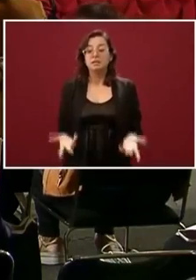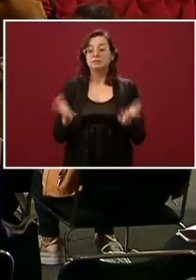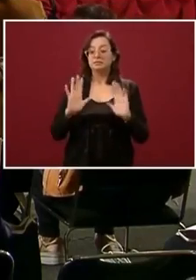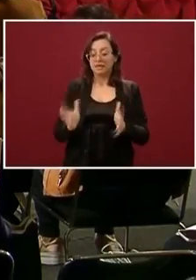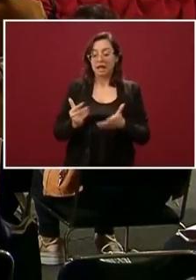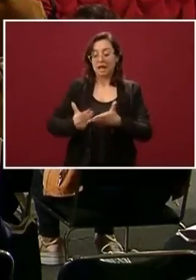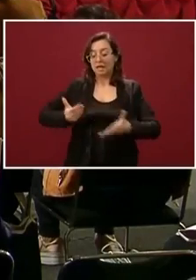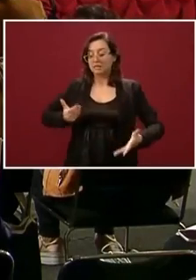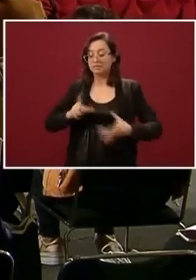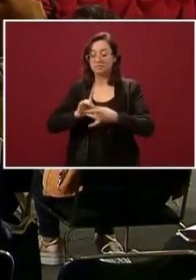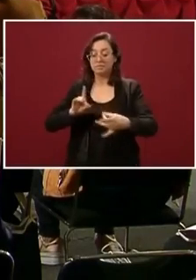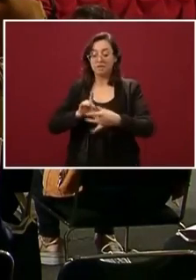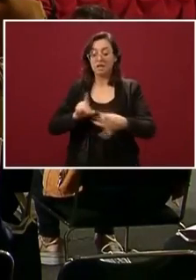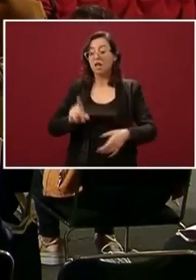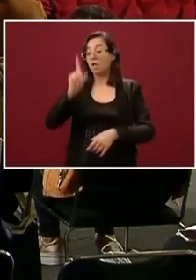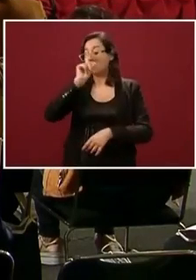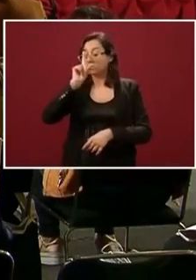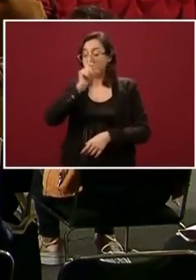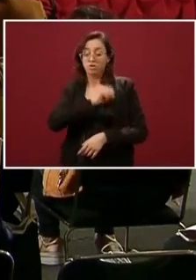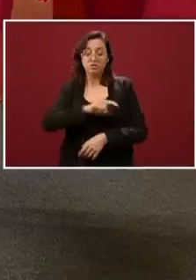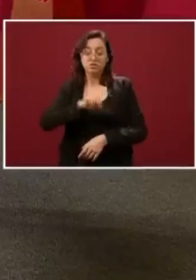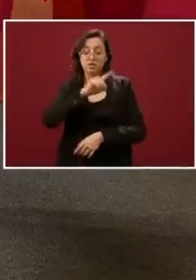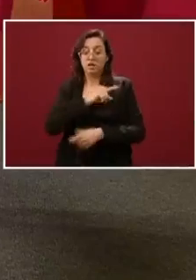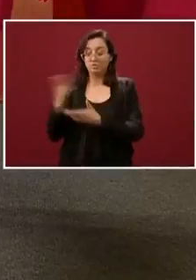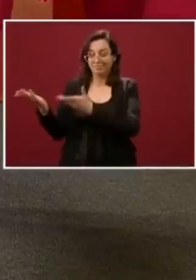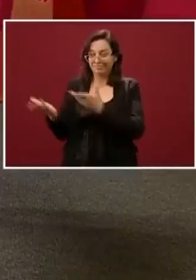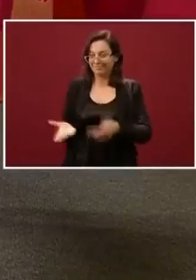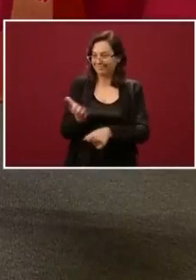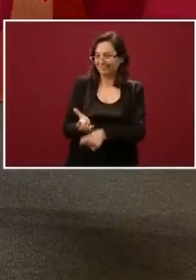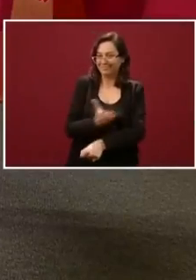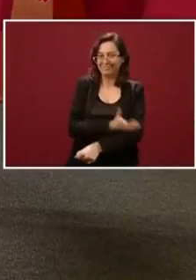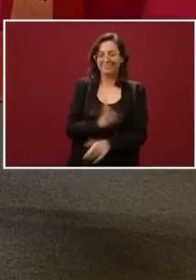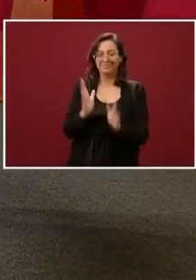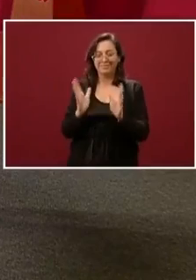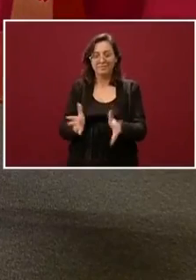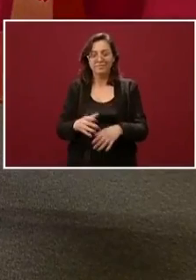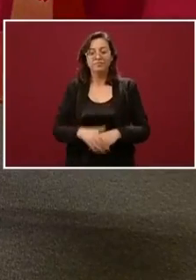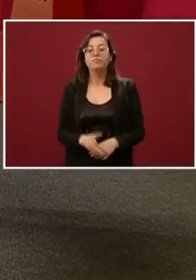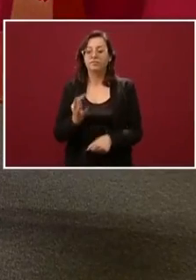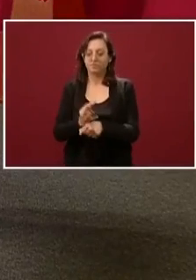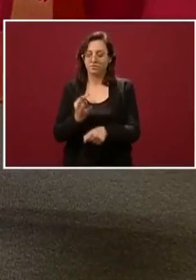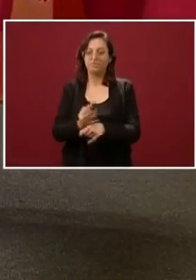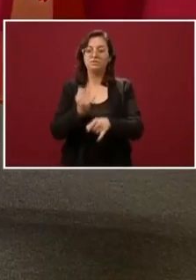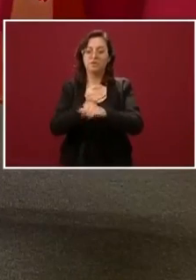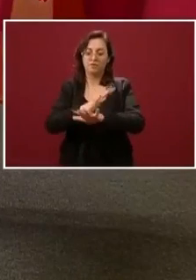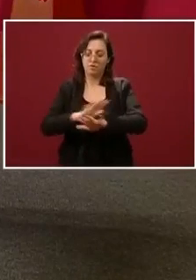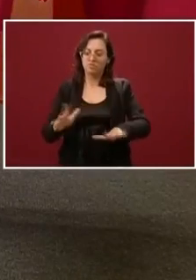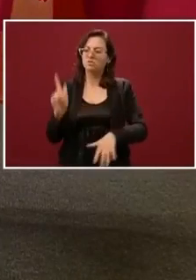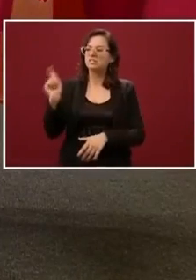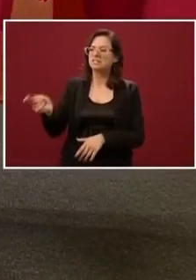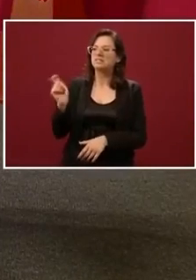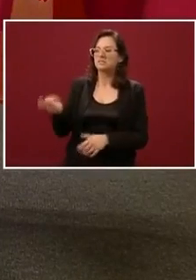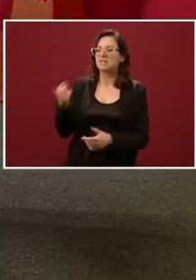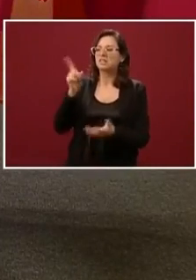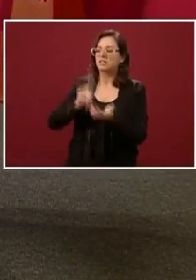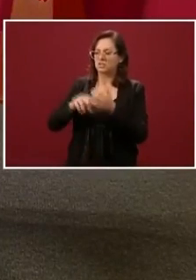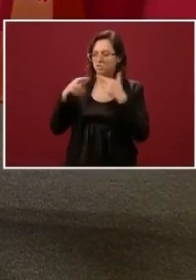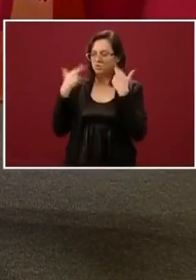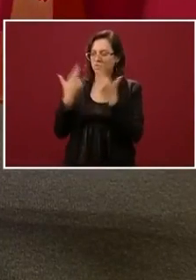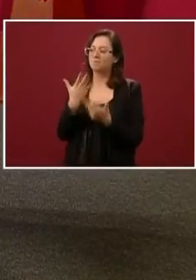extraordinaria del Consejo de Salubridad General y que en su momento también se podía dar información en relación a lo que había sucedido. Bienvenido,